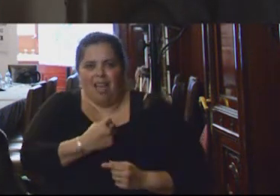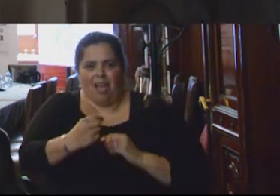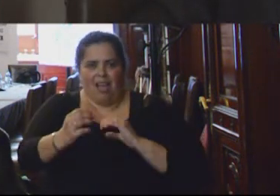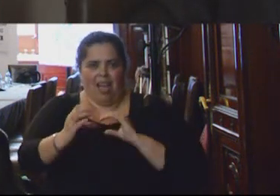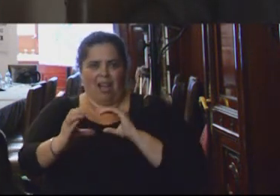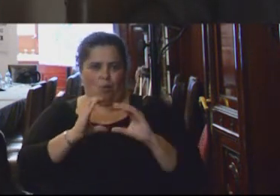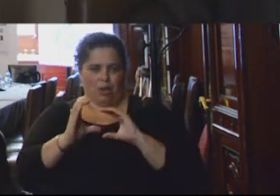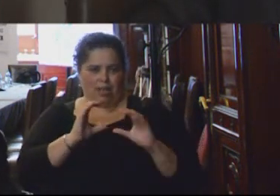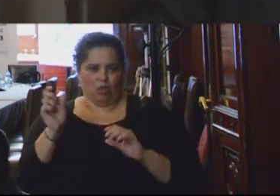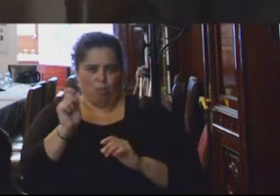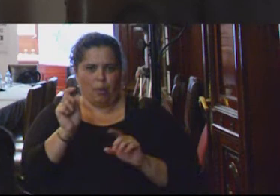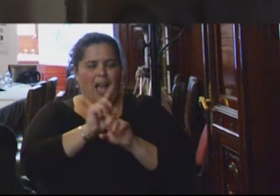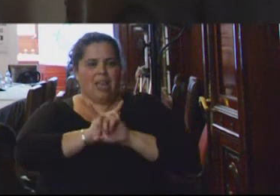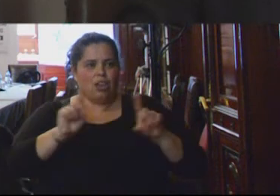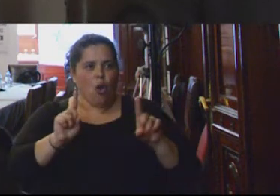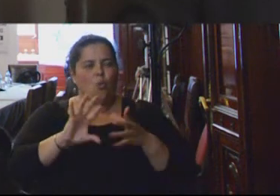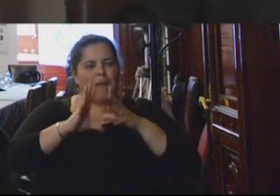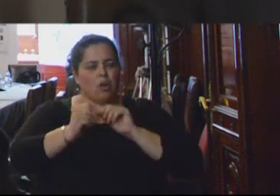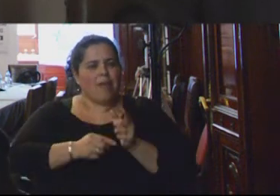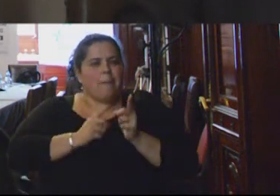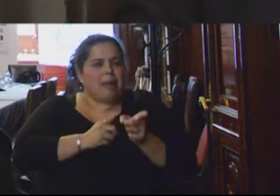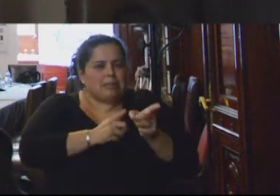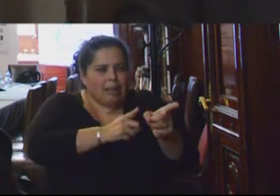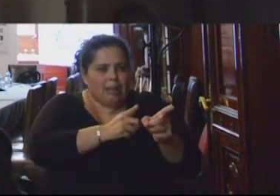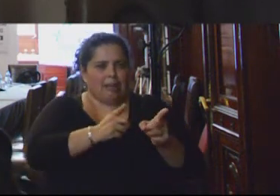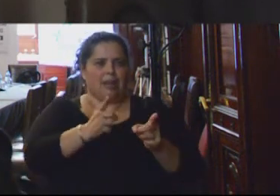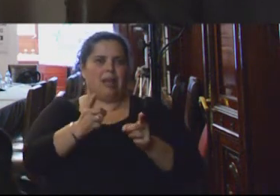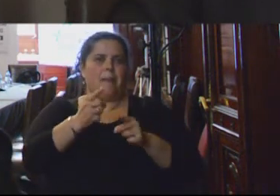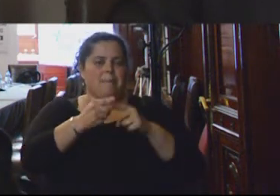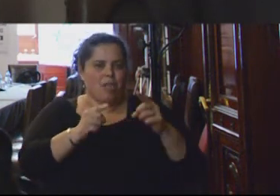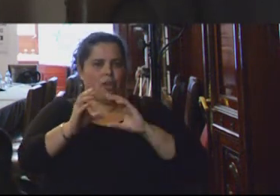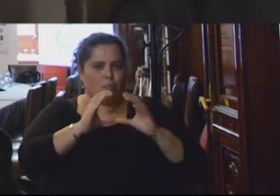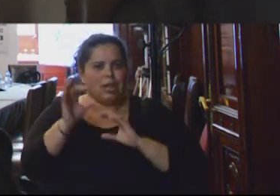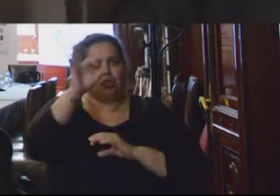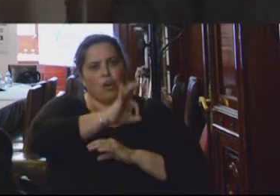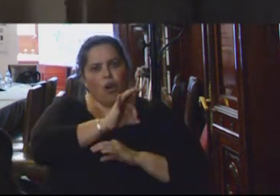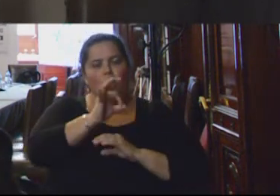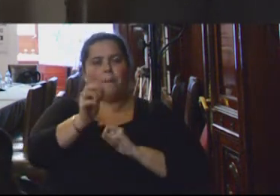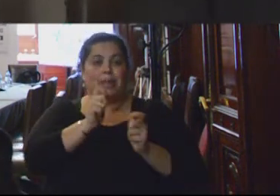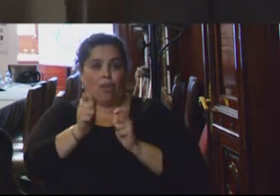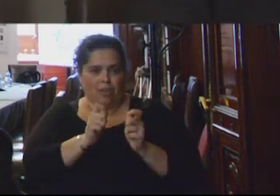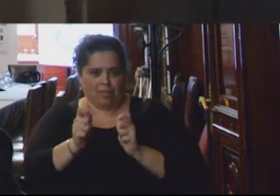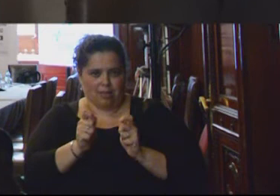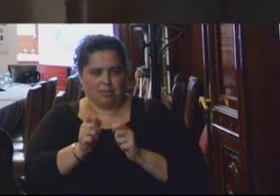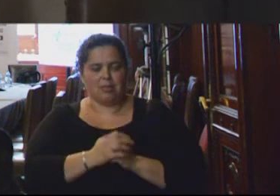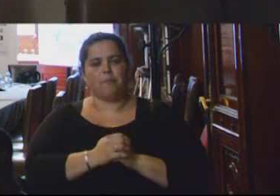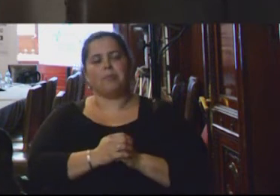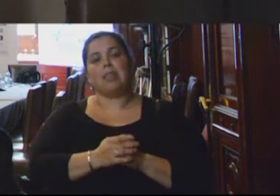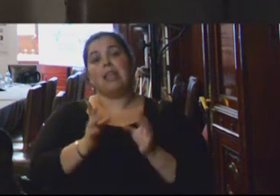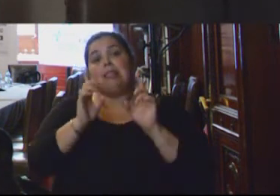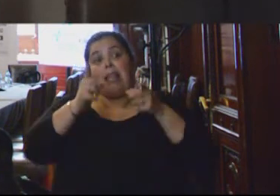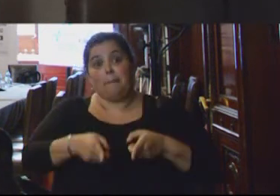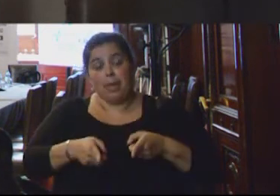organismo persecutorio contra medios y periodistas. Asimismo, se planteó el indulto a